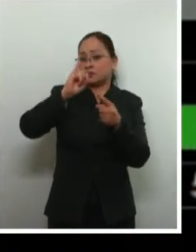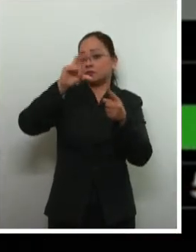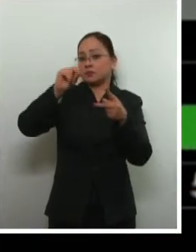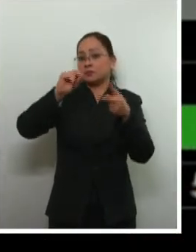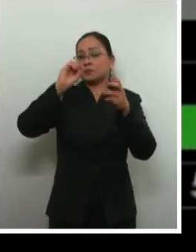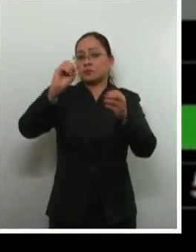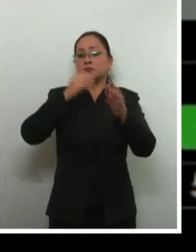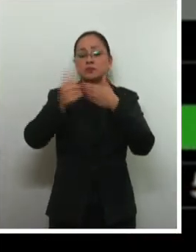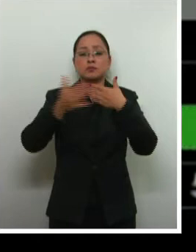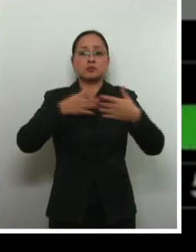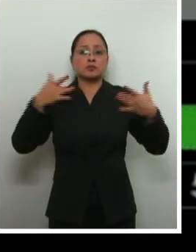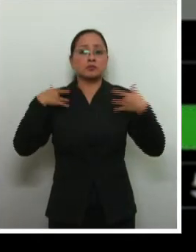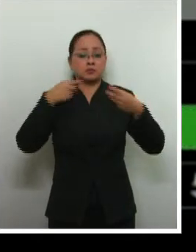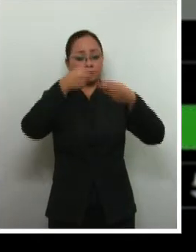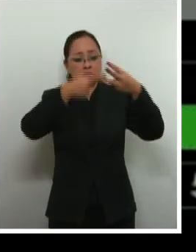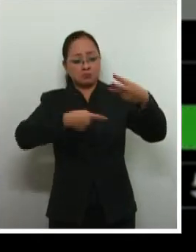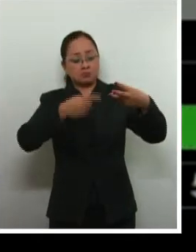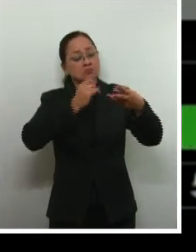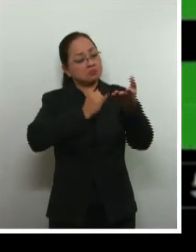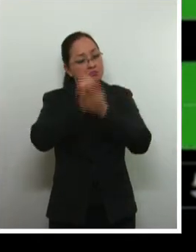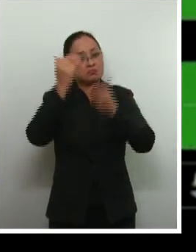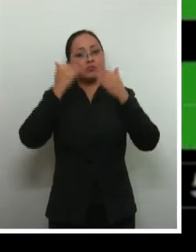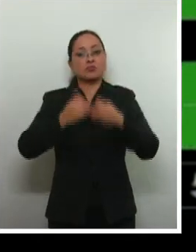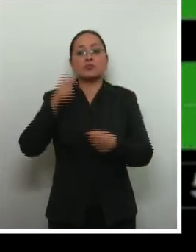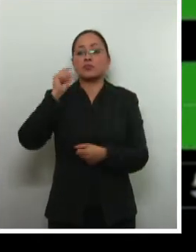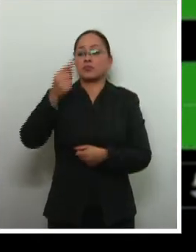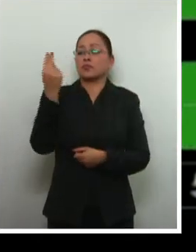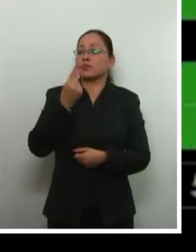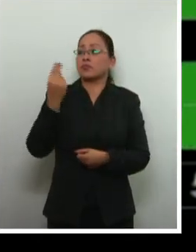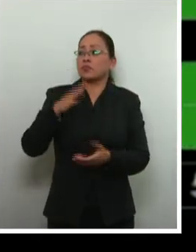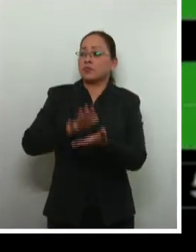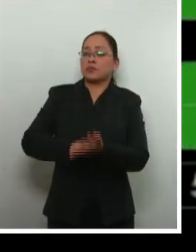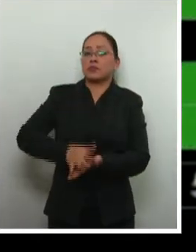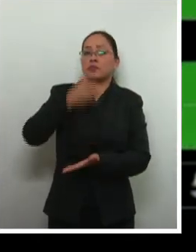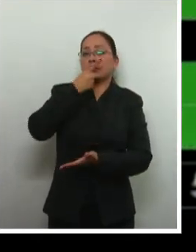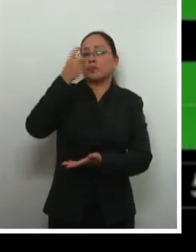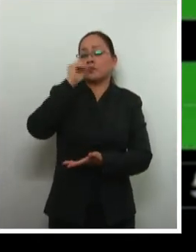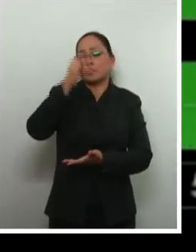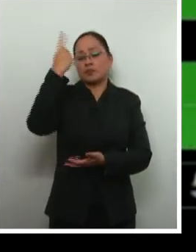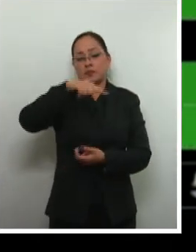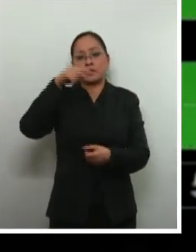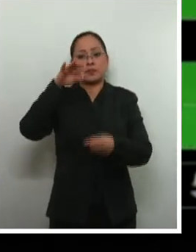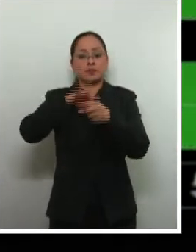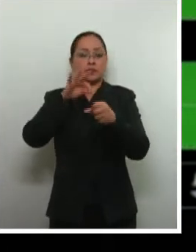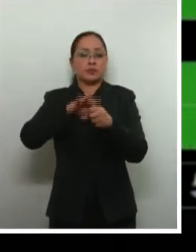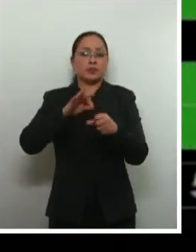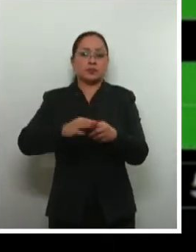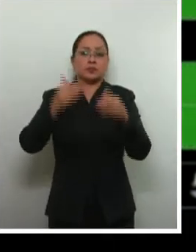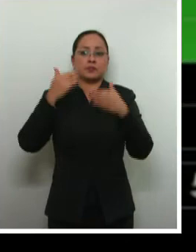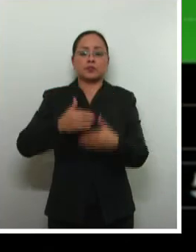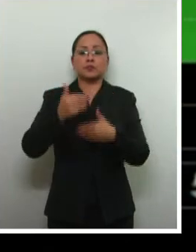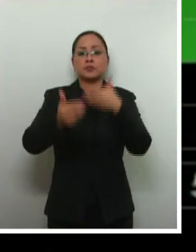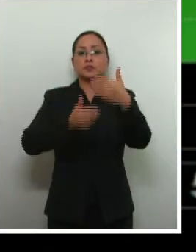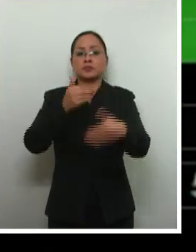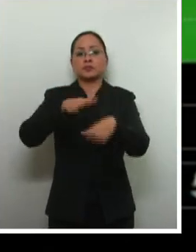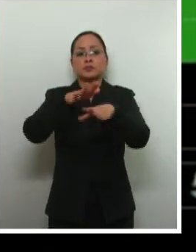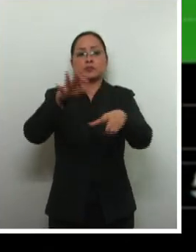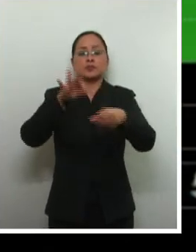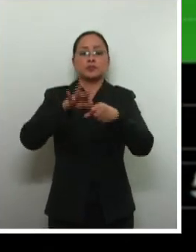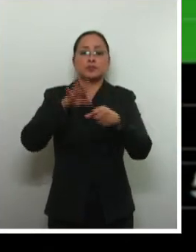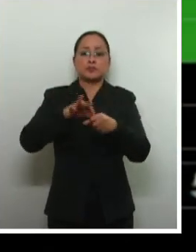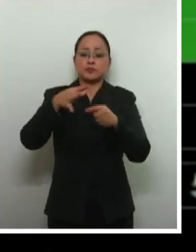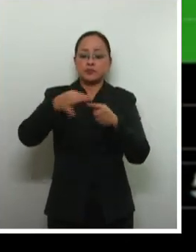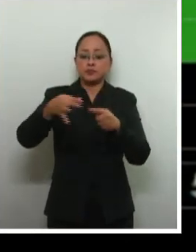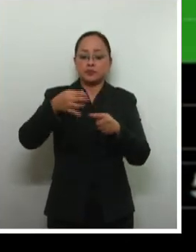o en abstención, y también se necesita una mayoría calificada. Se dio paso a la votación nominal de esta